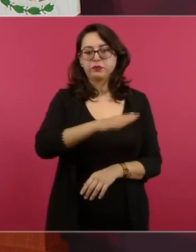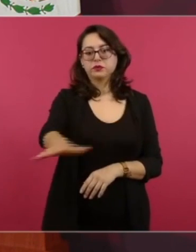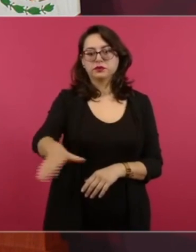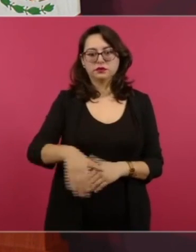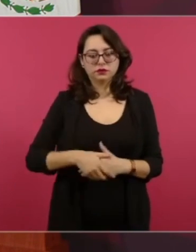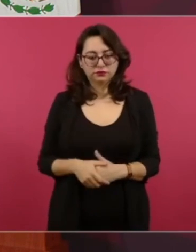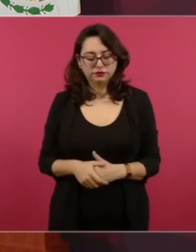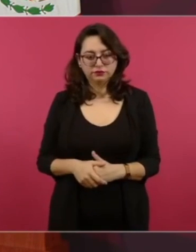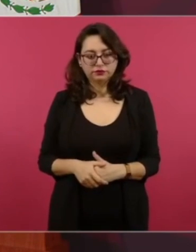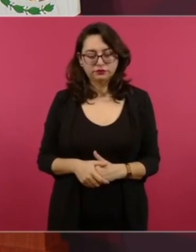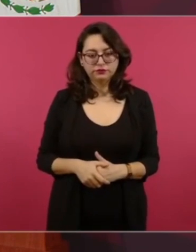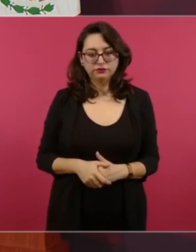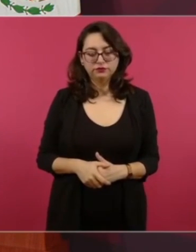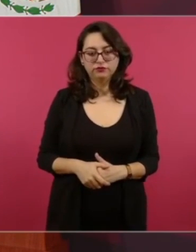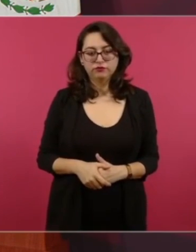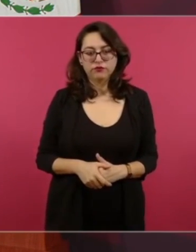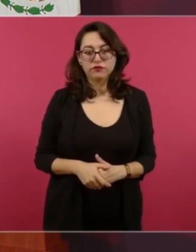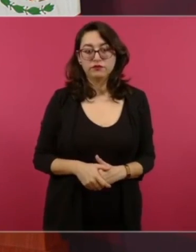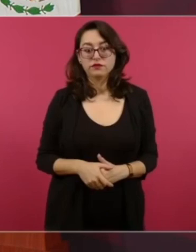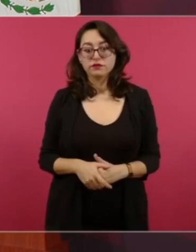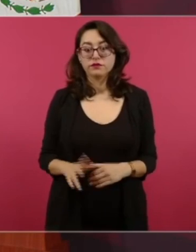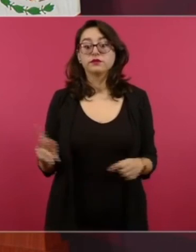entre Fuerzas Armadas